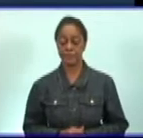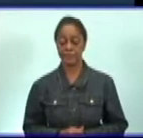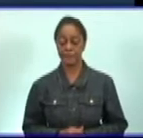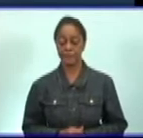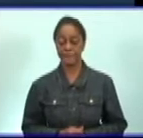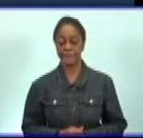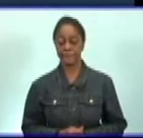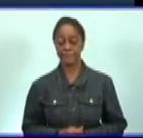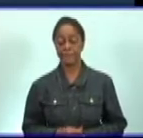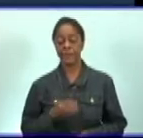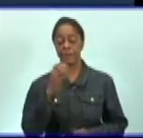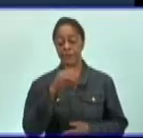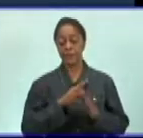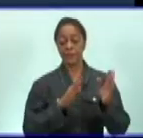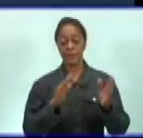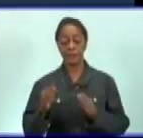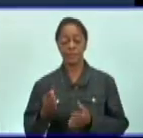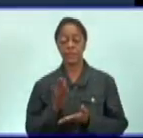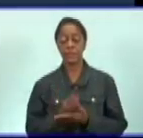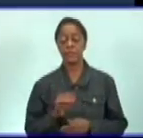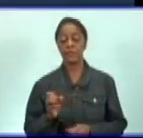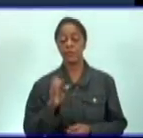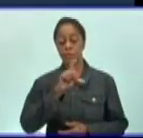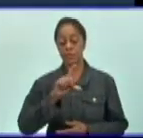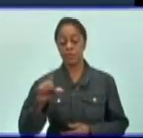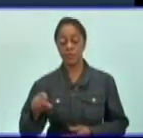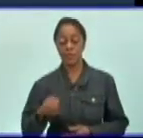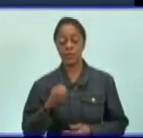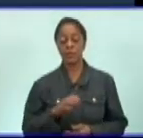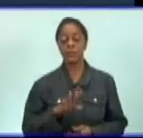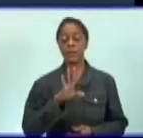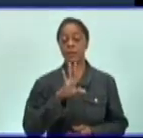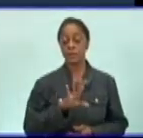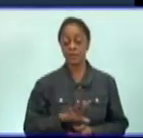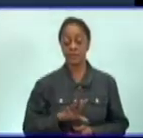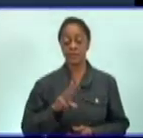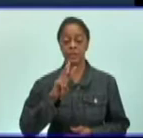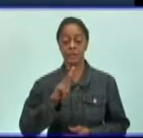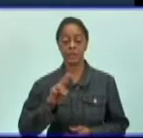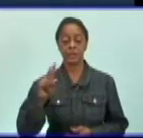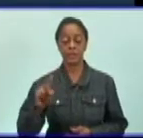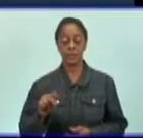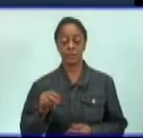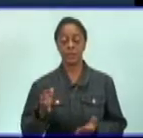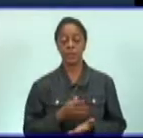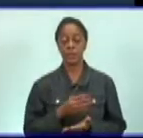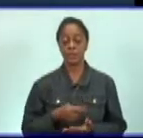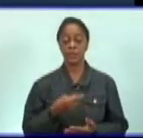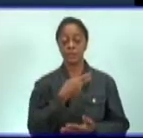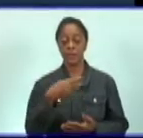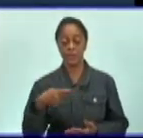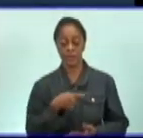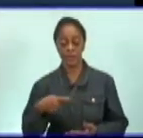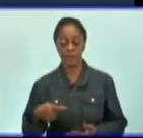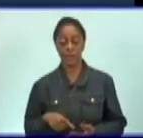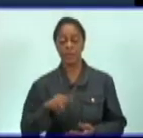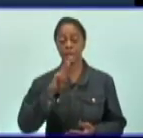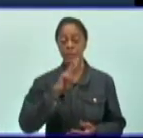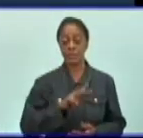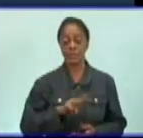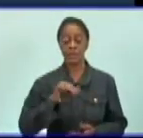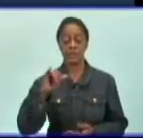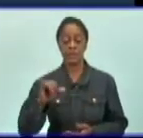En el almacén de una escuela había 532 libretas rayadas y